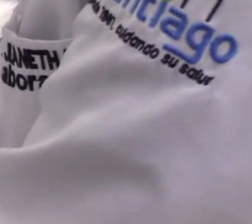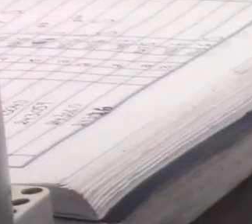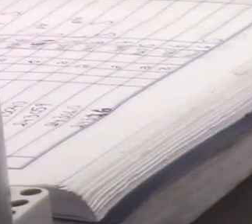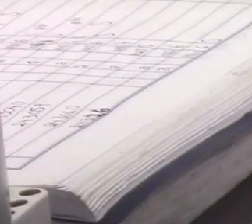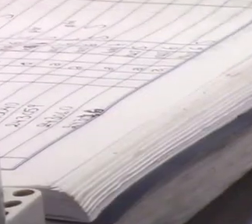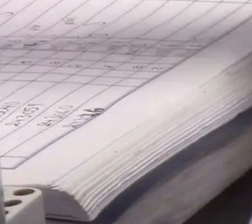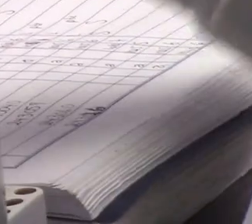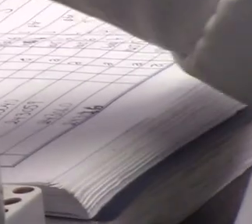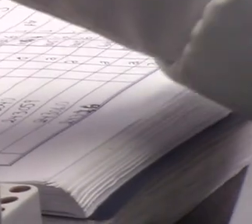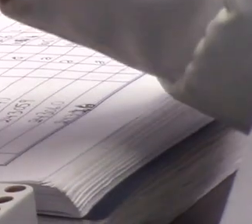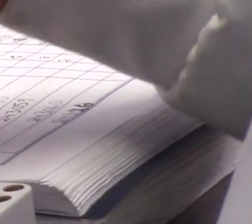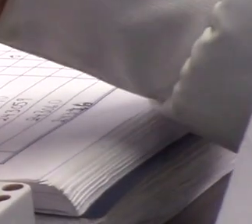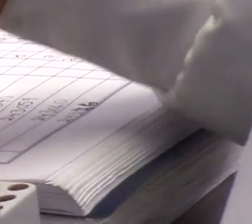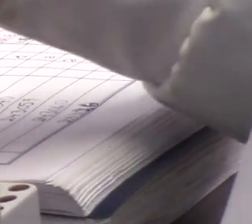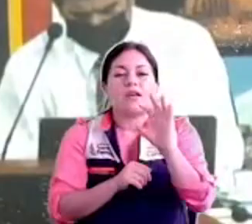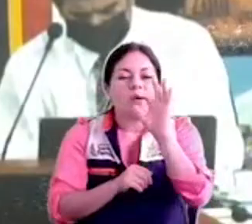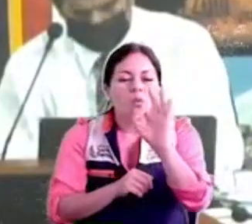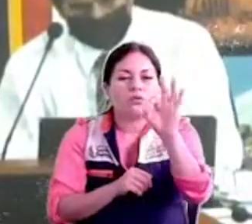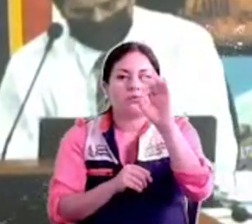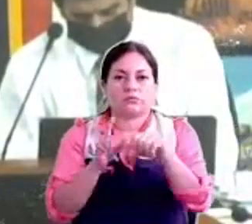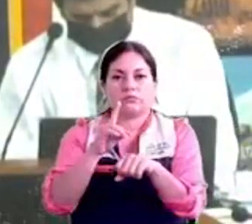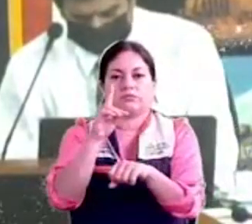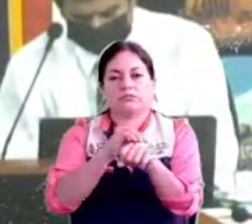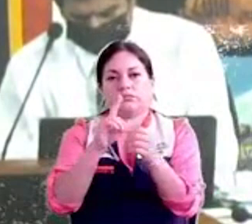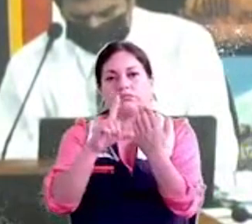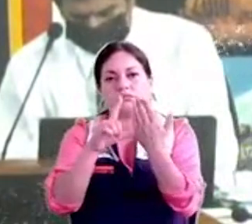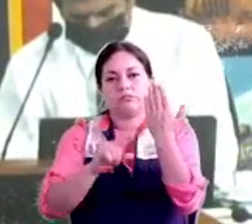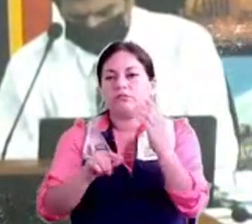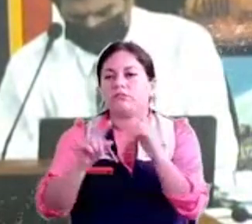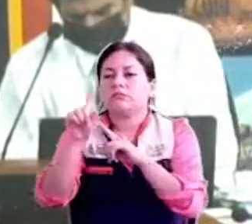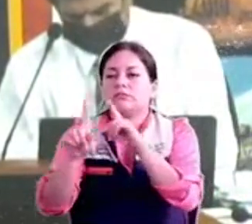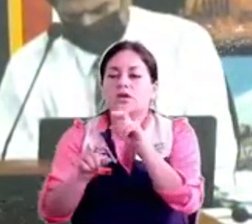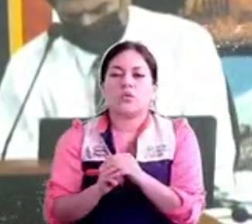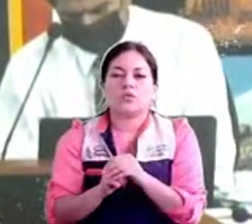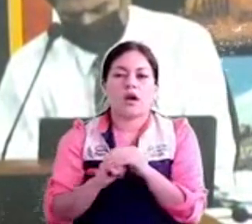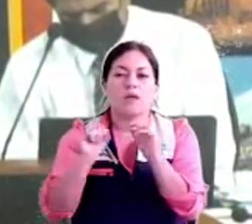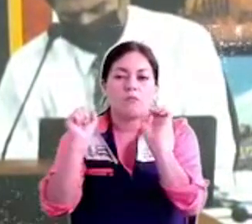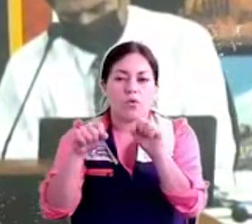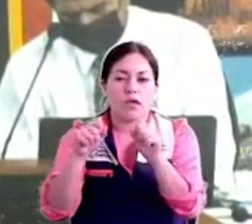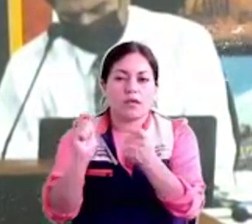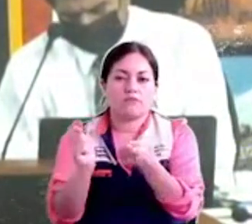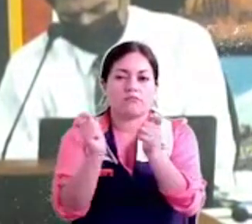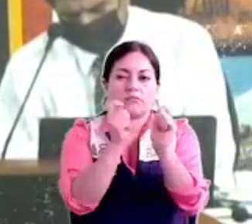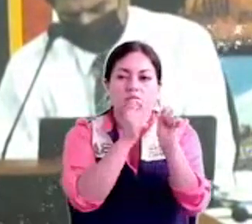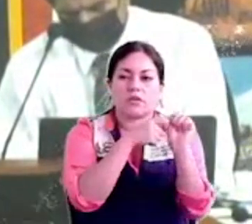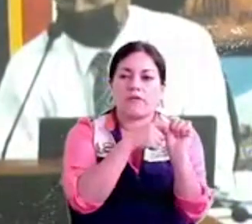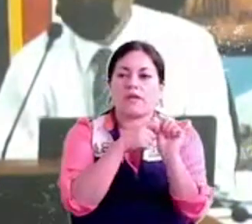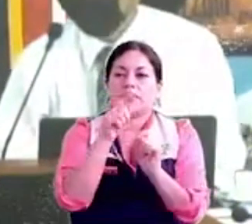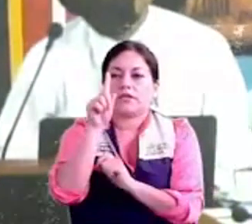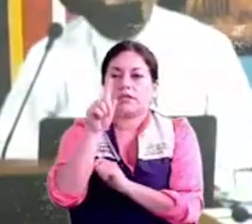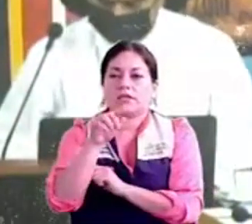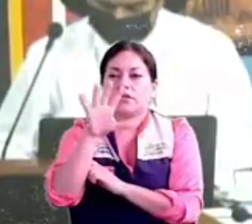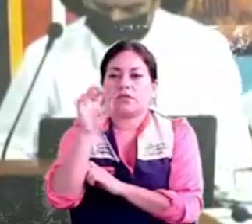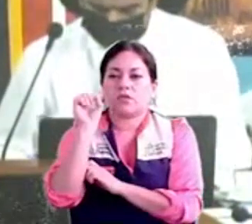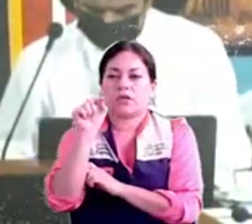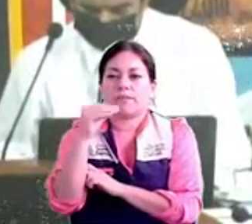indicó Wilson Erazo, alcalde de Santo Domingo. Se puede transferir unos 150 mil dólares de haciendo alguna reforma o un ajuste del